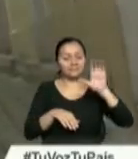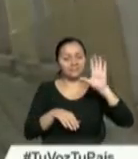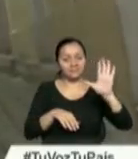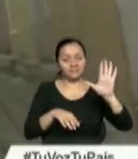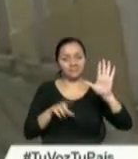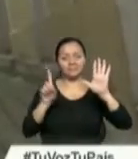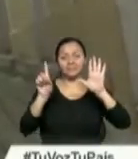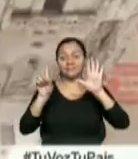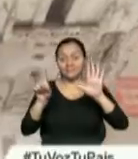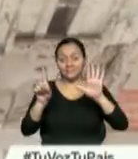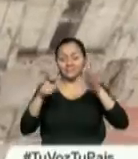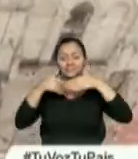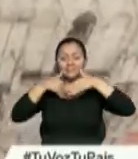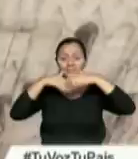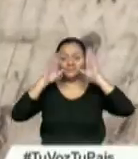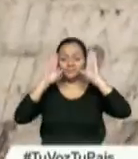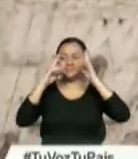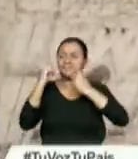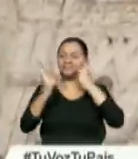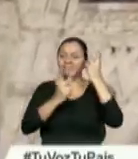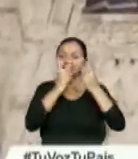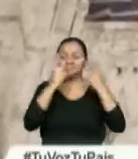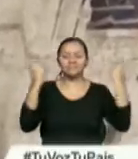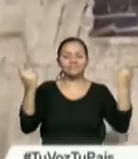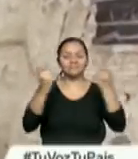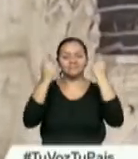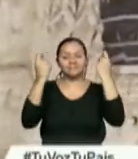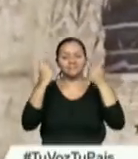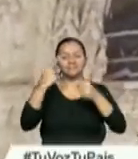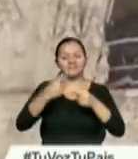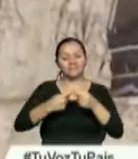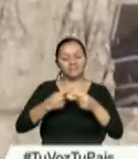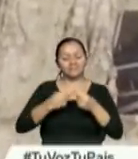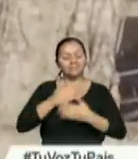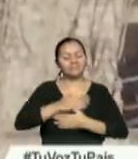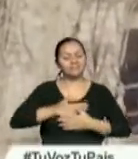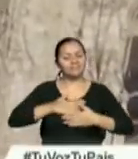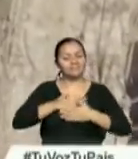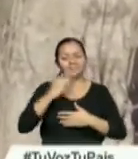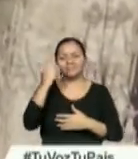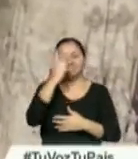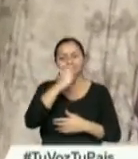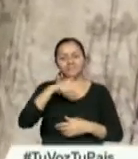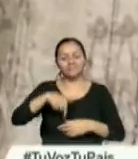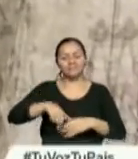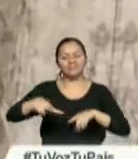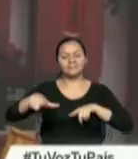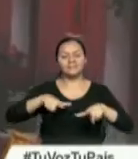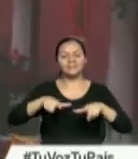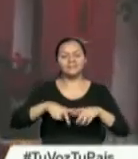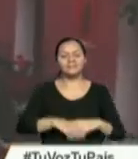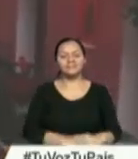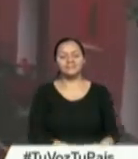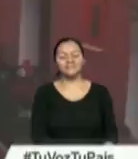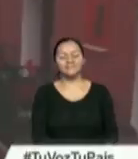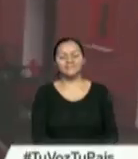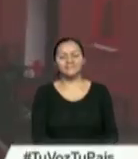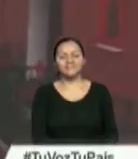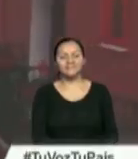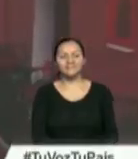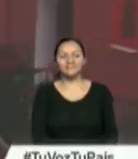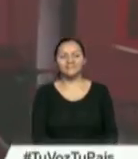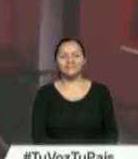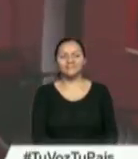los quiteños y quiteñas festejarán a la Carita de Dios y disfrutarán de la belleza de esta hermosa ciudad. Carolina